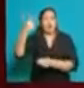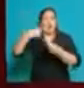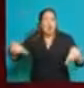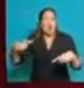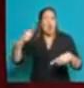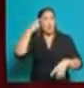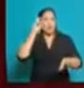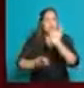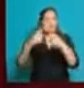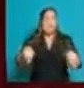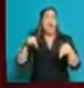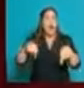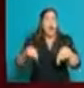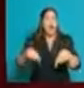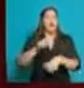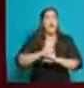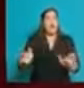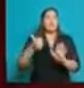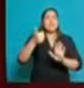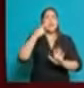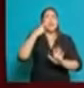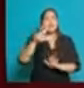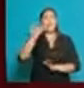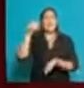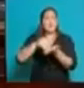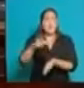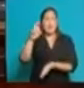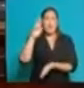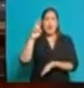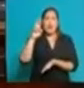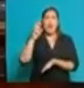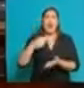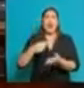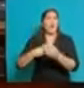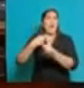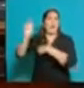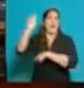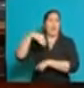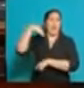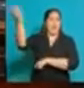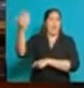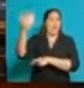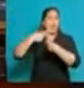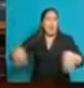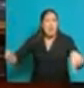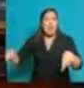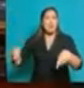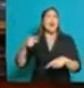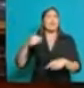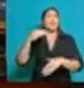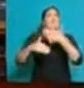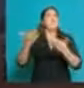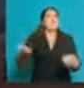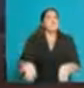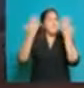Hoy ya se exportan 6.300 millones de dólares y tiene aún un enorme potencial de